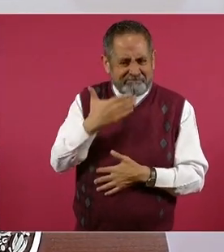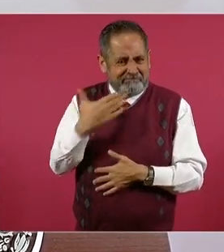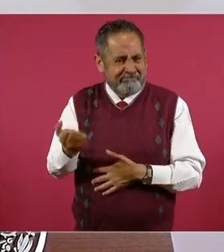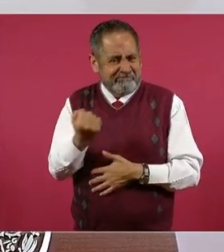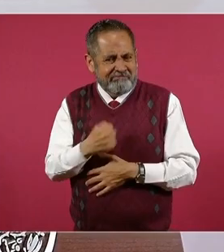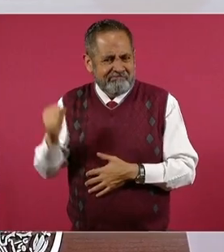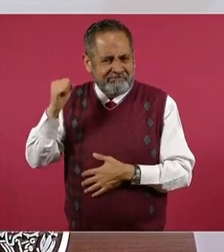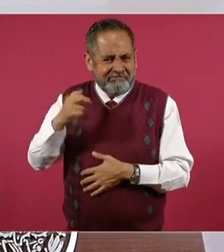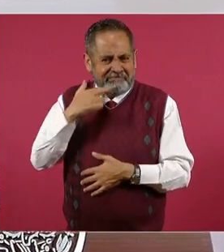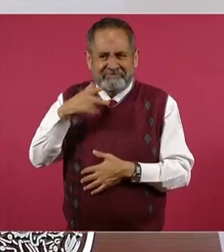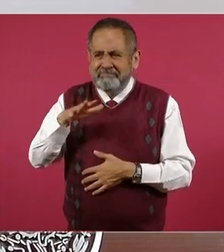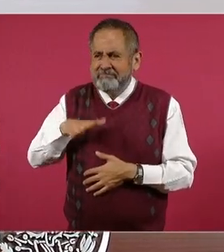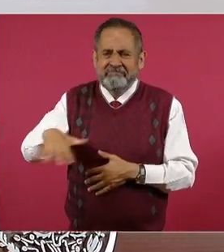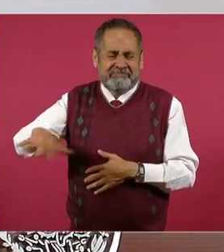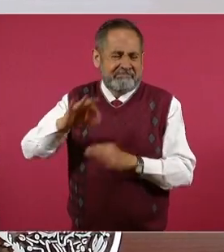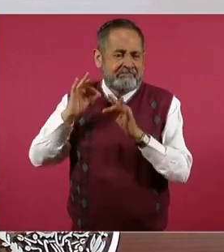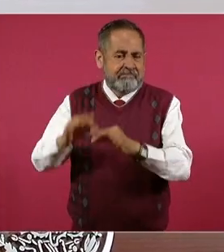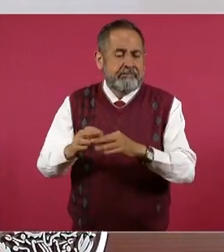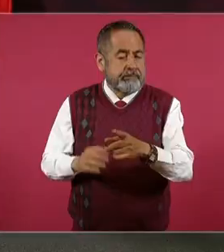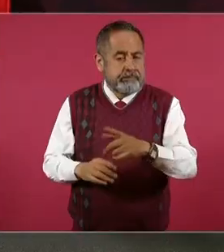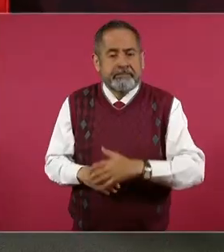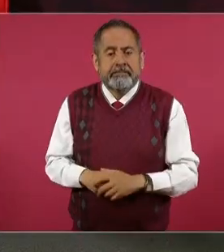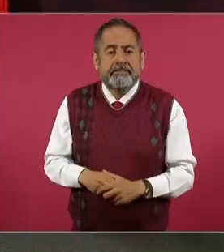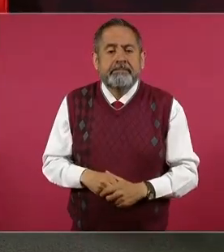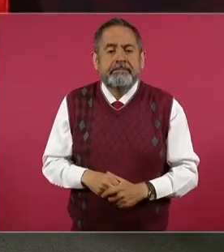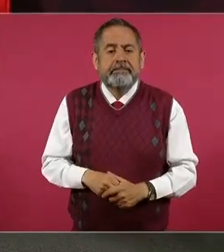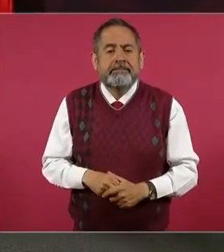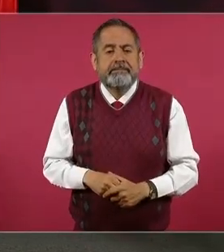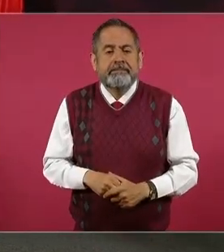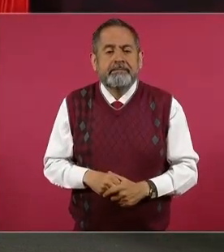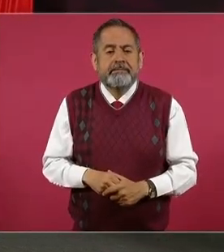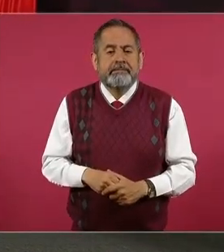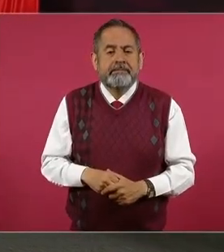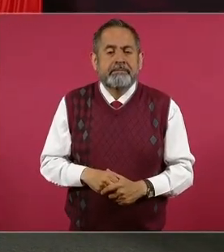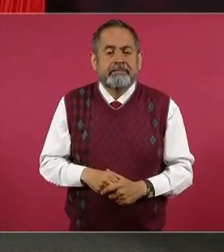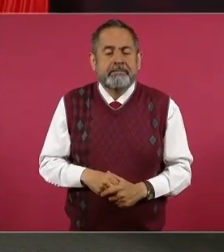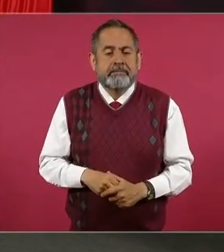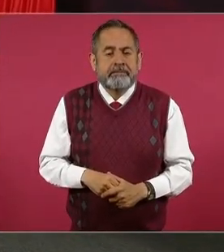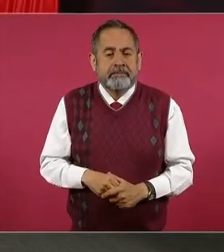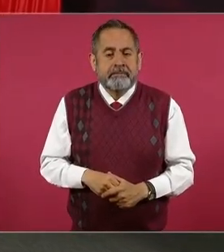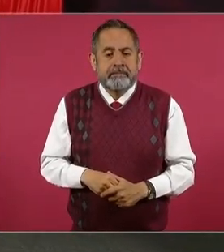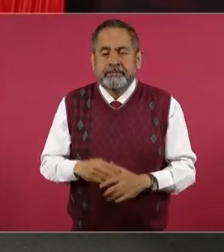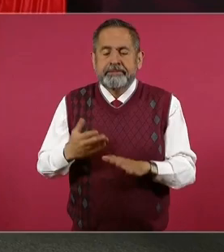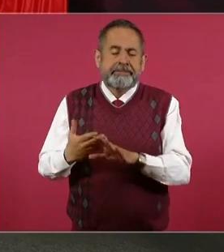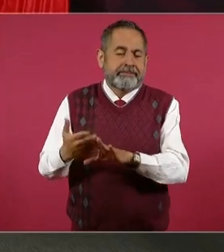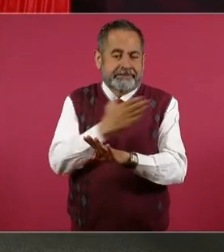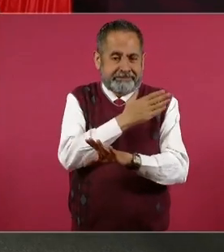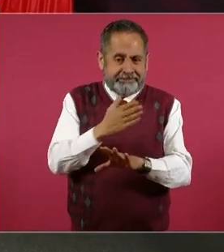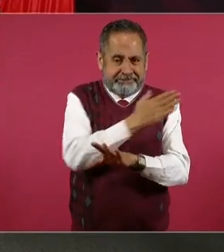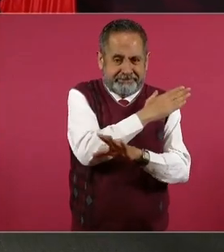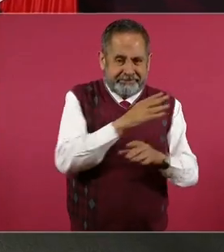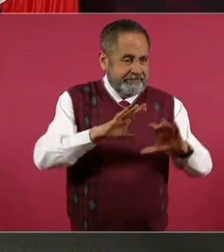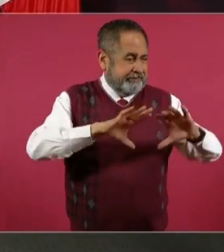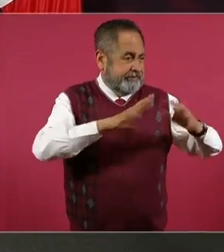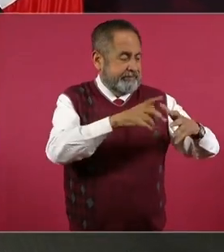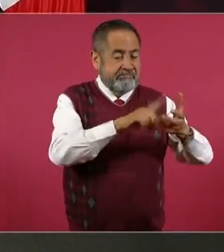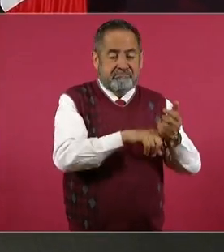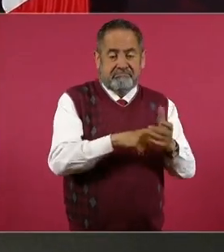Había de parte de las clases dominantes de México